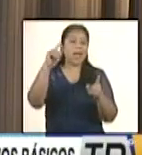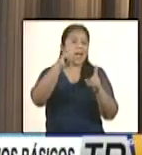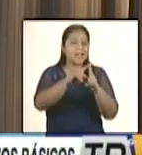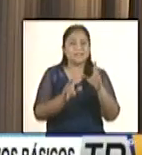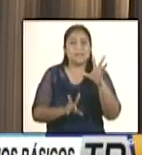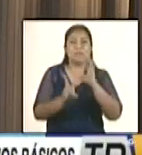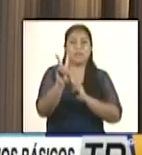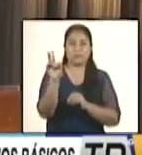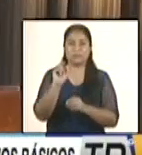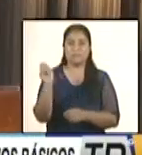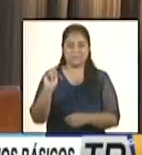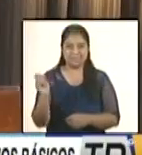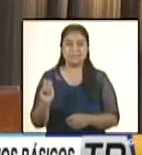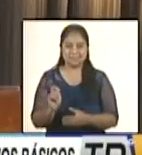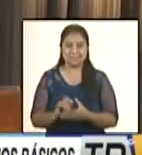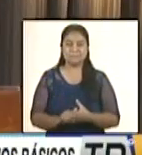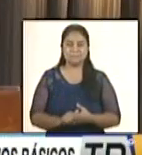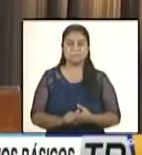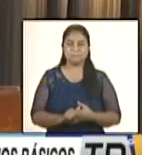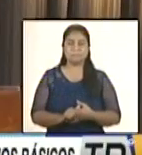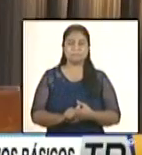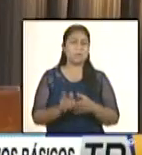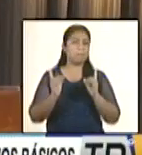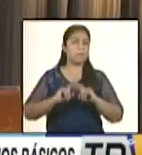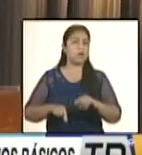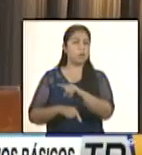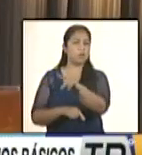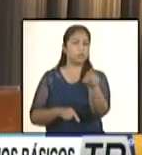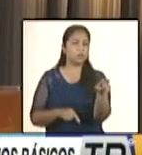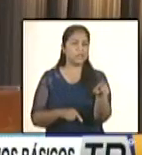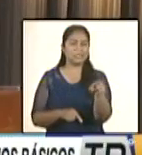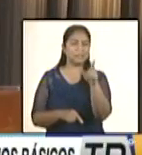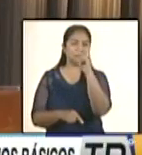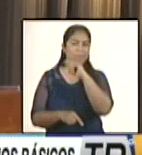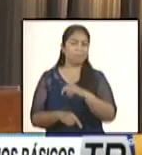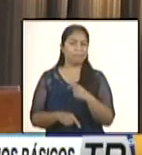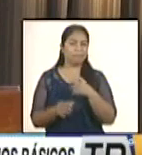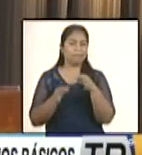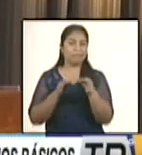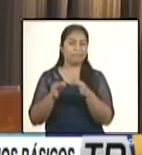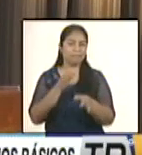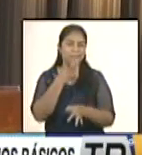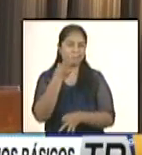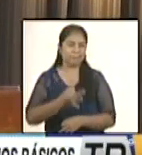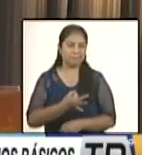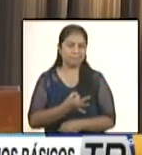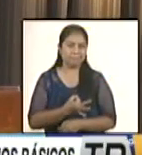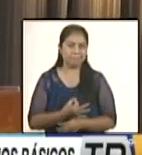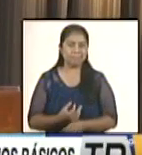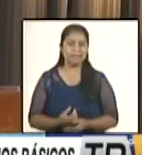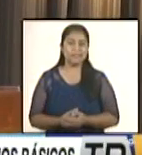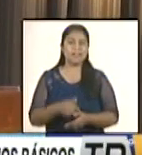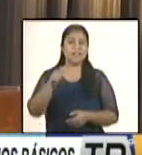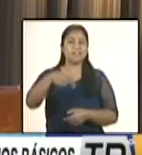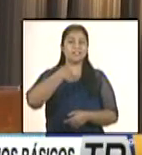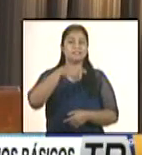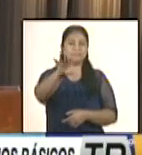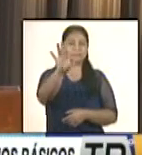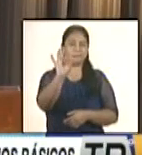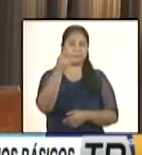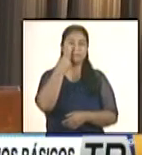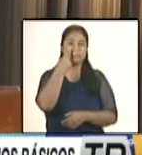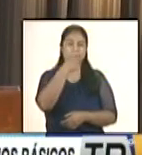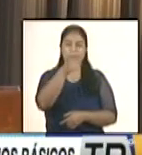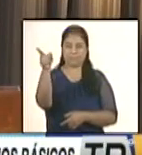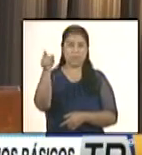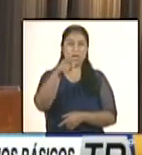12 meses. Lo que pasa es que a ustedes no les están diciendo la verdad. Yo los invito a que le